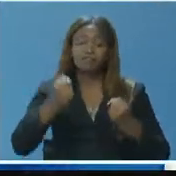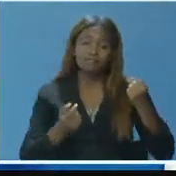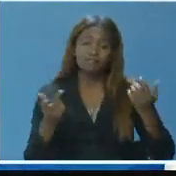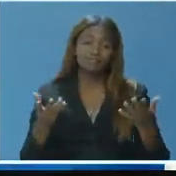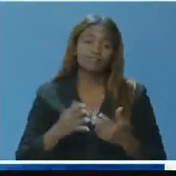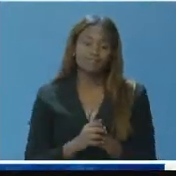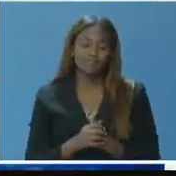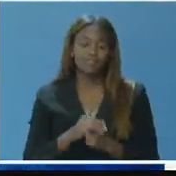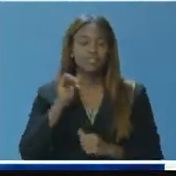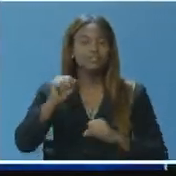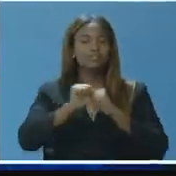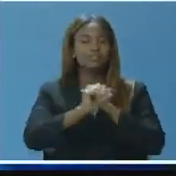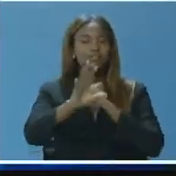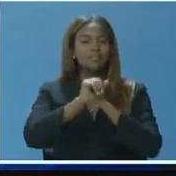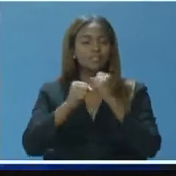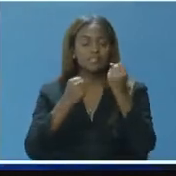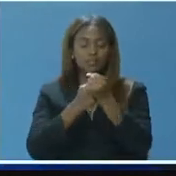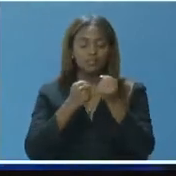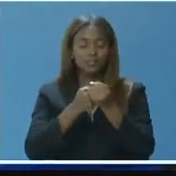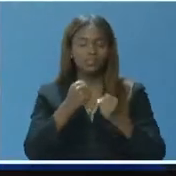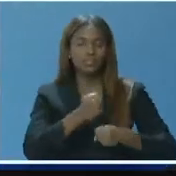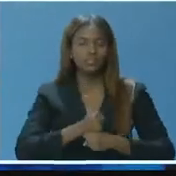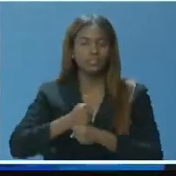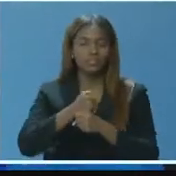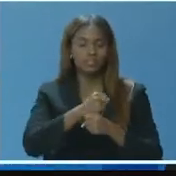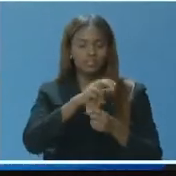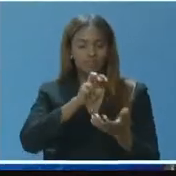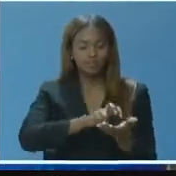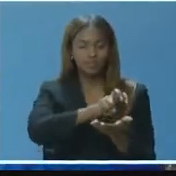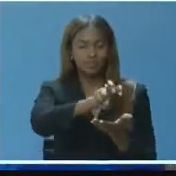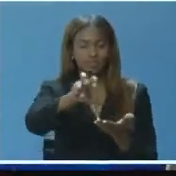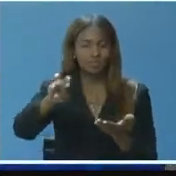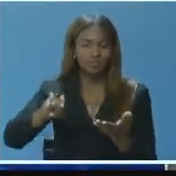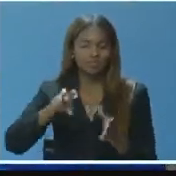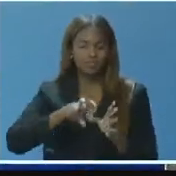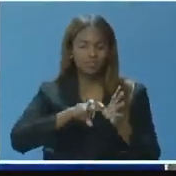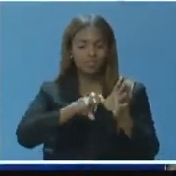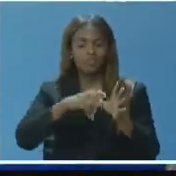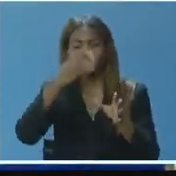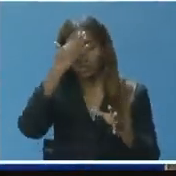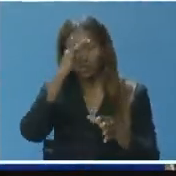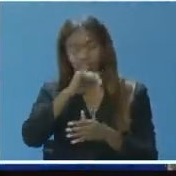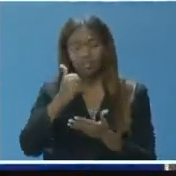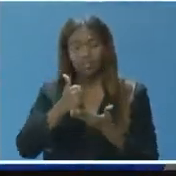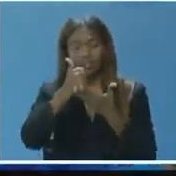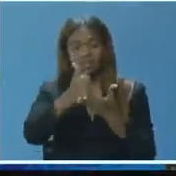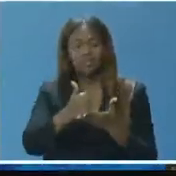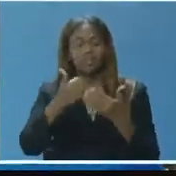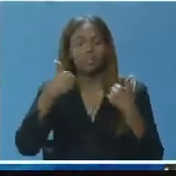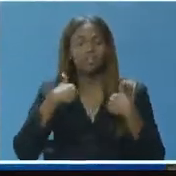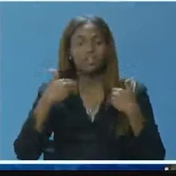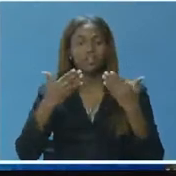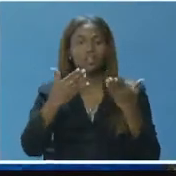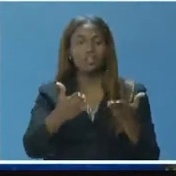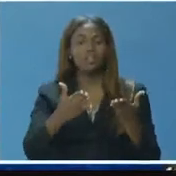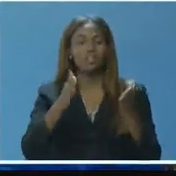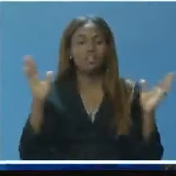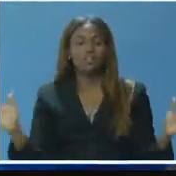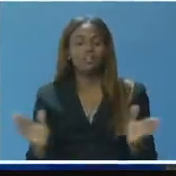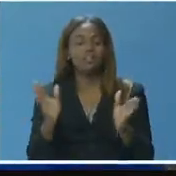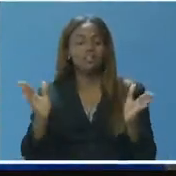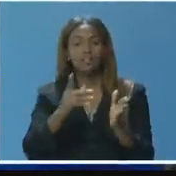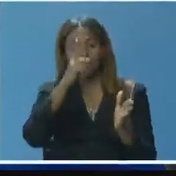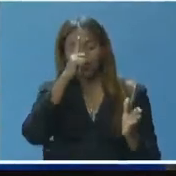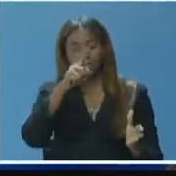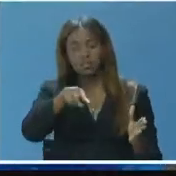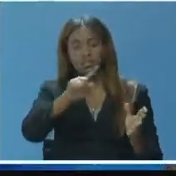con el apoyo de la Dirección General de Seguridad de Tránsito y Transporte Terrestre, ya que esta iniciativa representa un estímulo a las